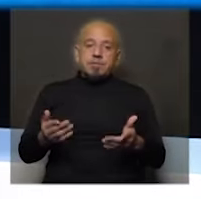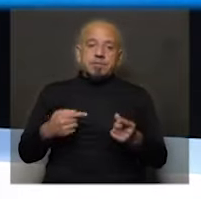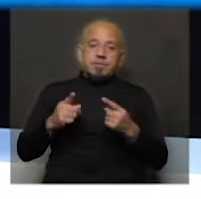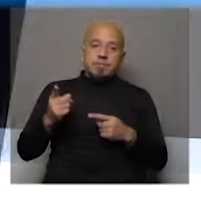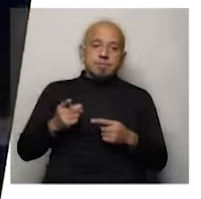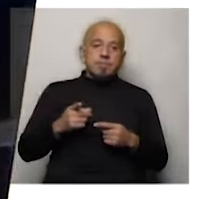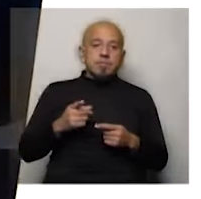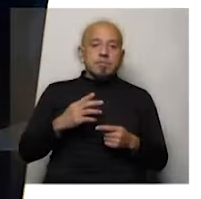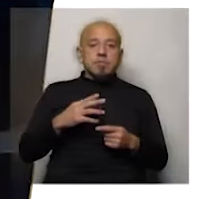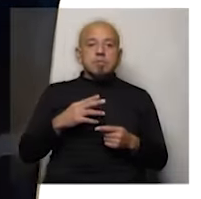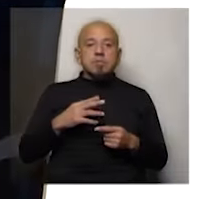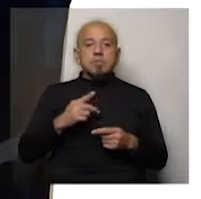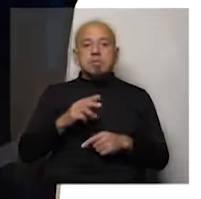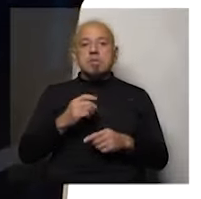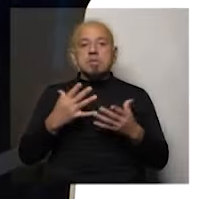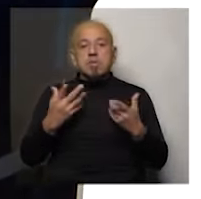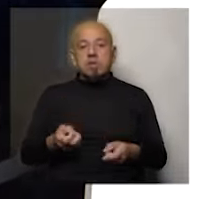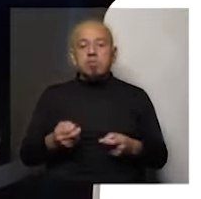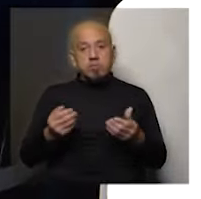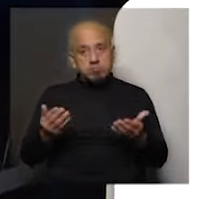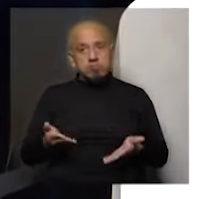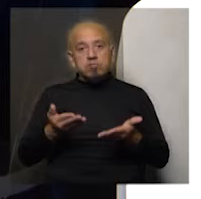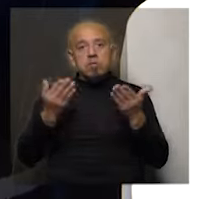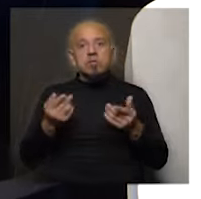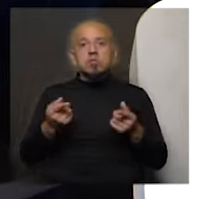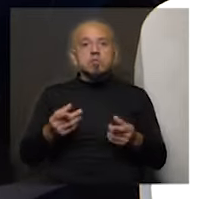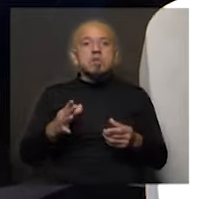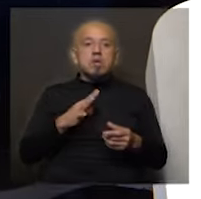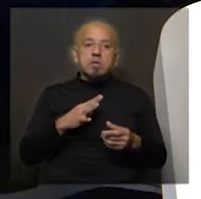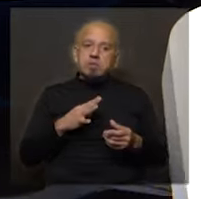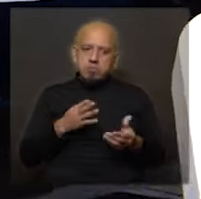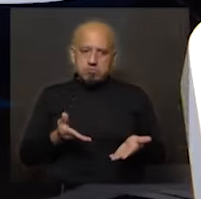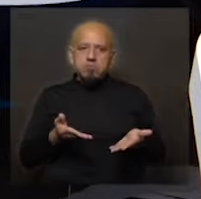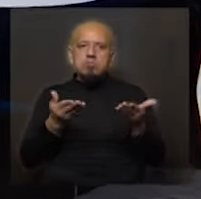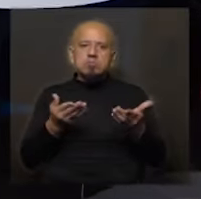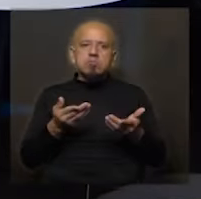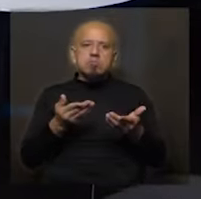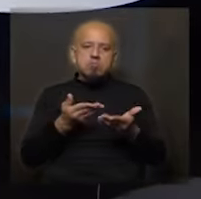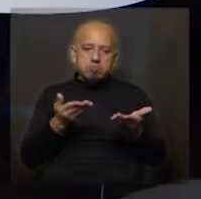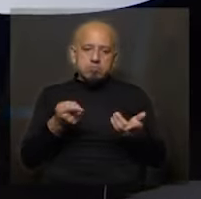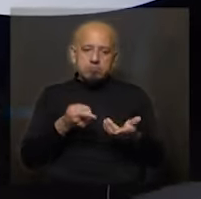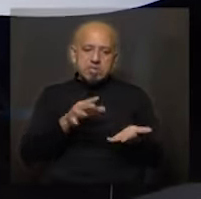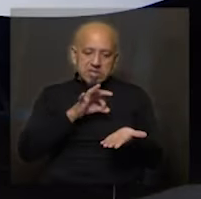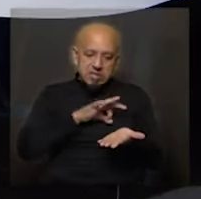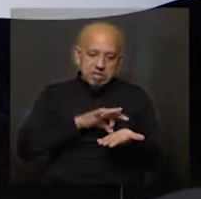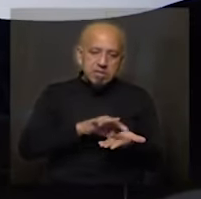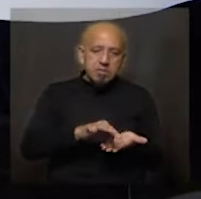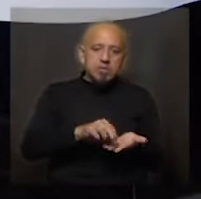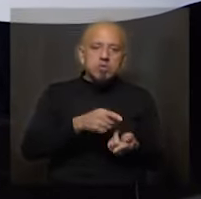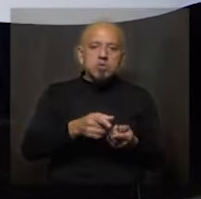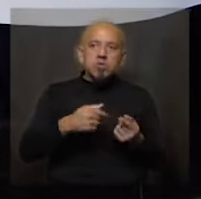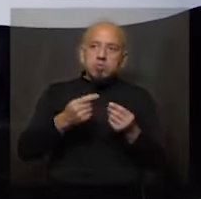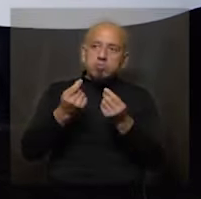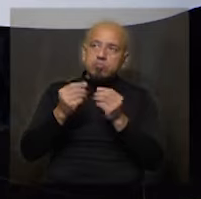fiscalía queremos fortalecer estas respuestas hay que jerarquizar este también en en términos de